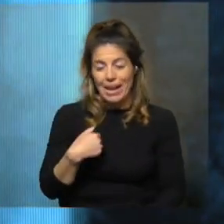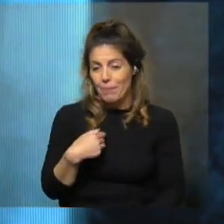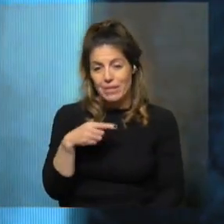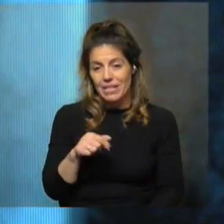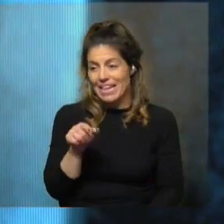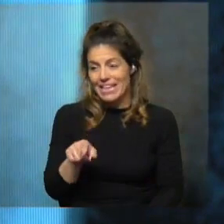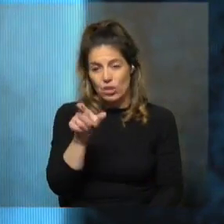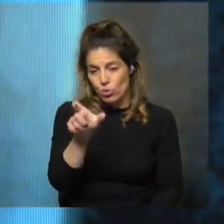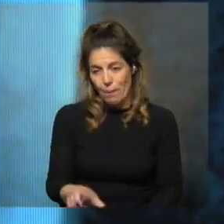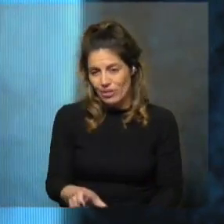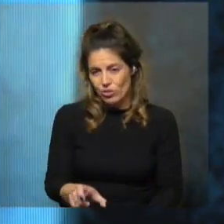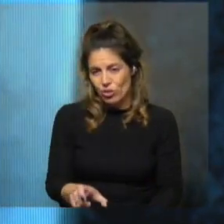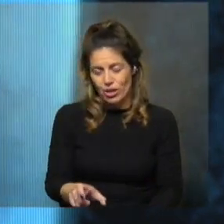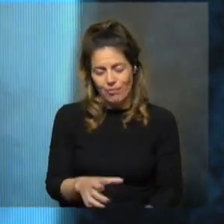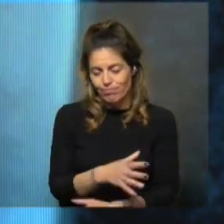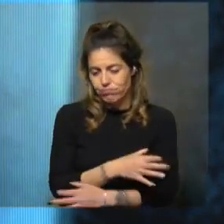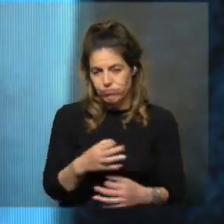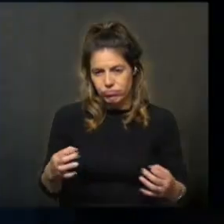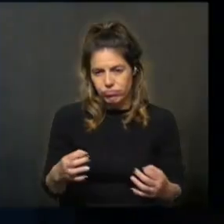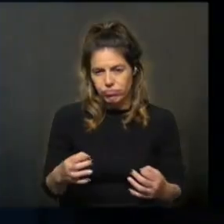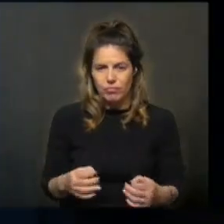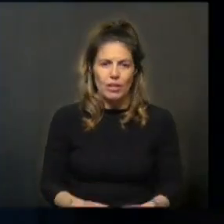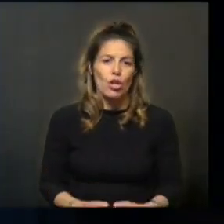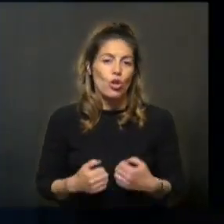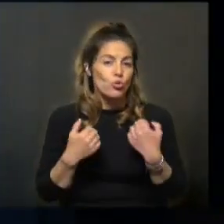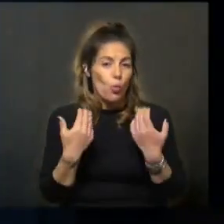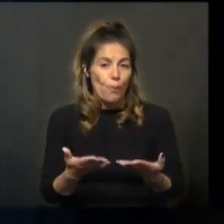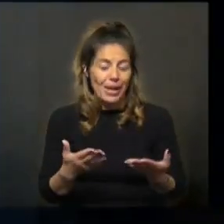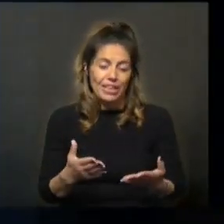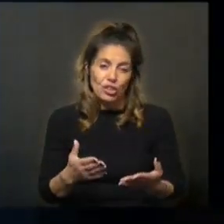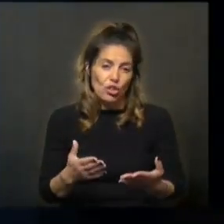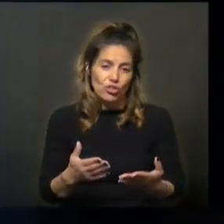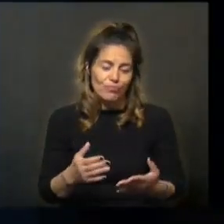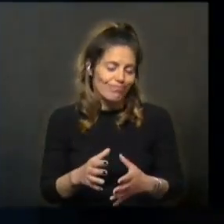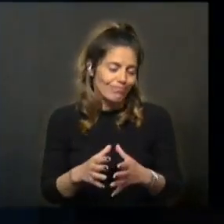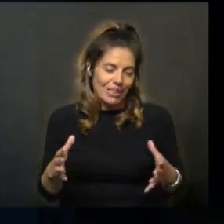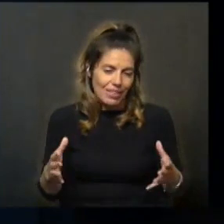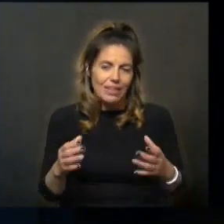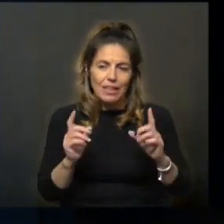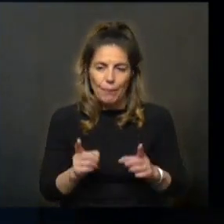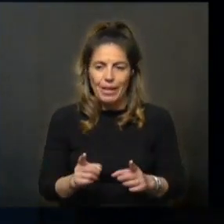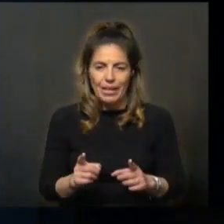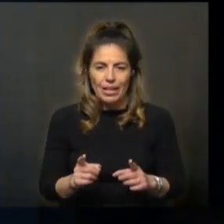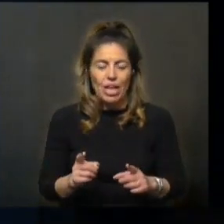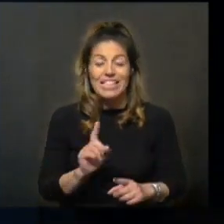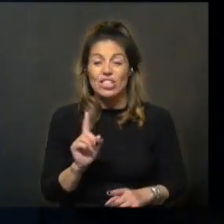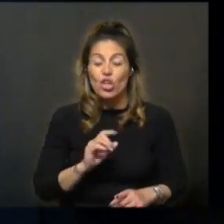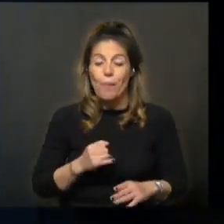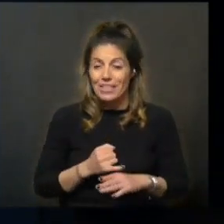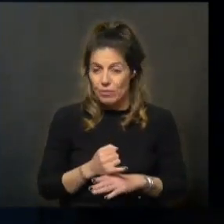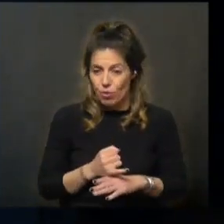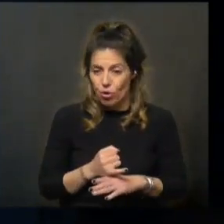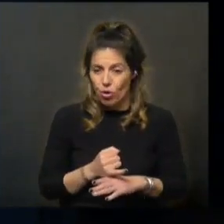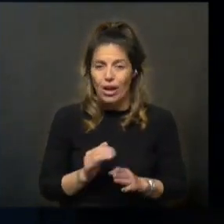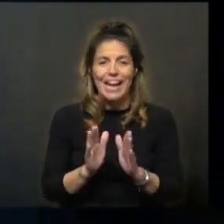una persona incomparablemente sus méritos son brillantes Gigantes y este yo si no me equivoco creo que en el